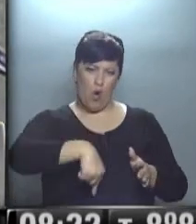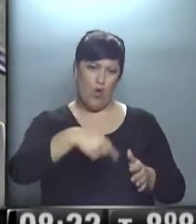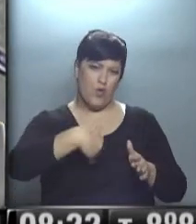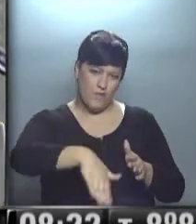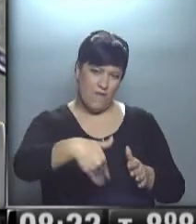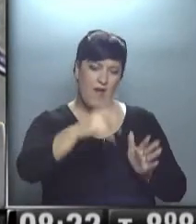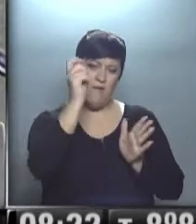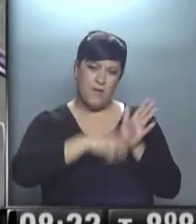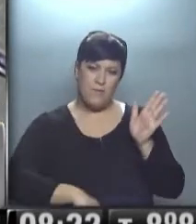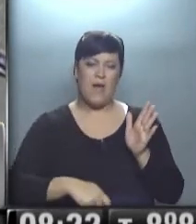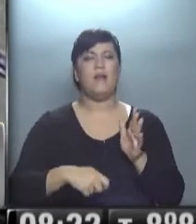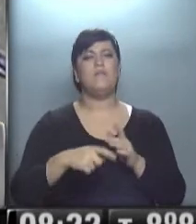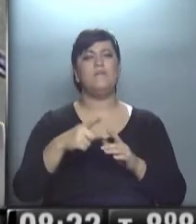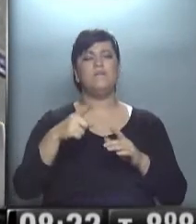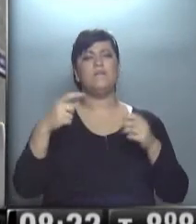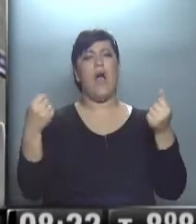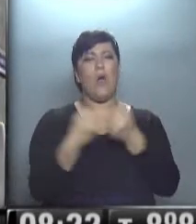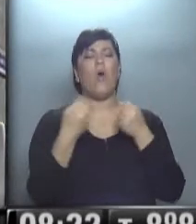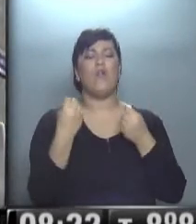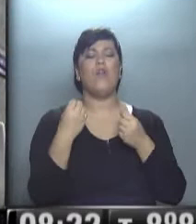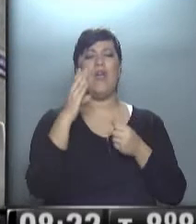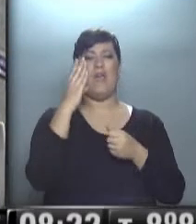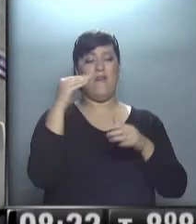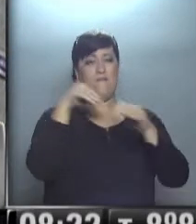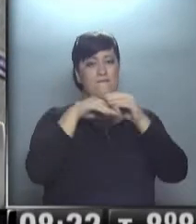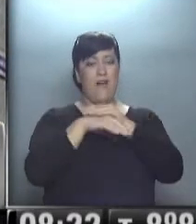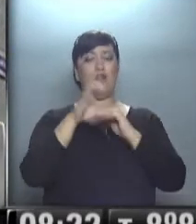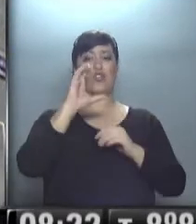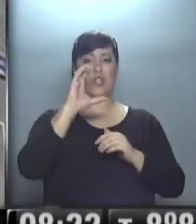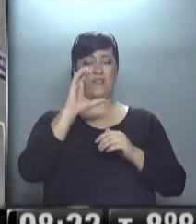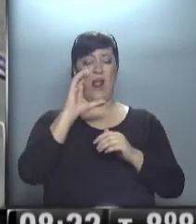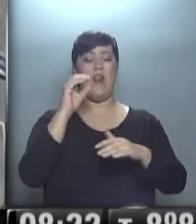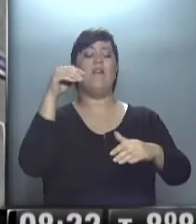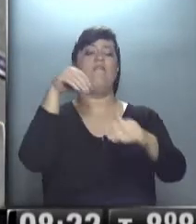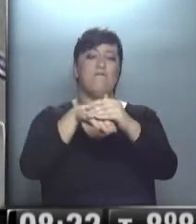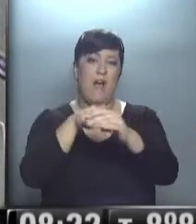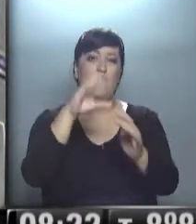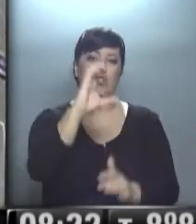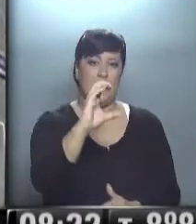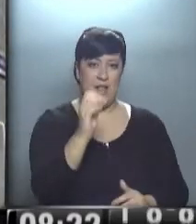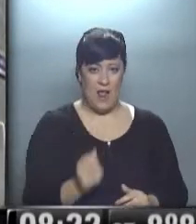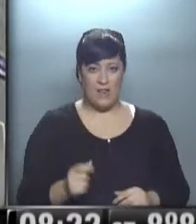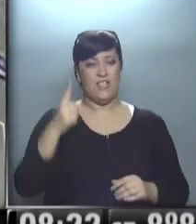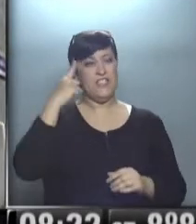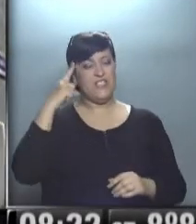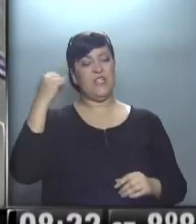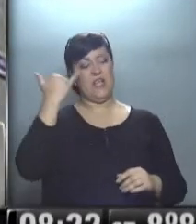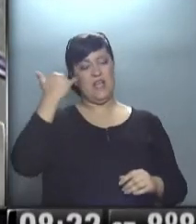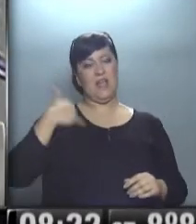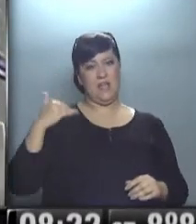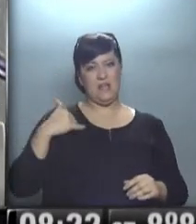acuerdo entre los bancos centrales precisamente para lograr